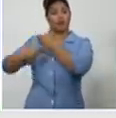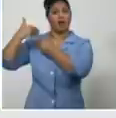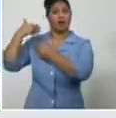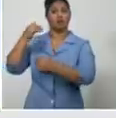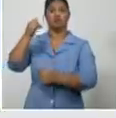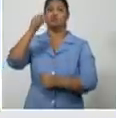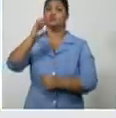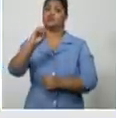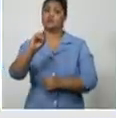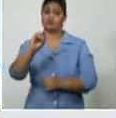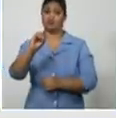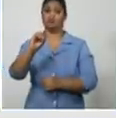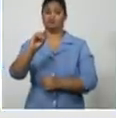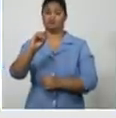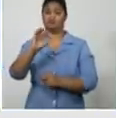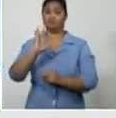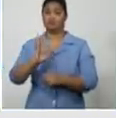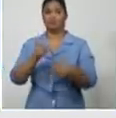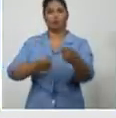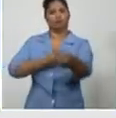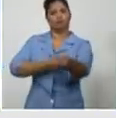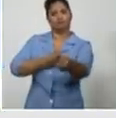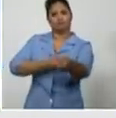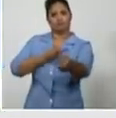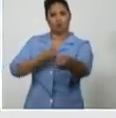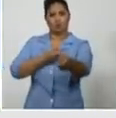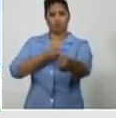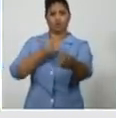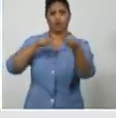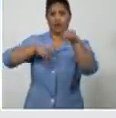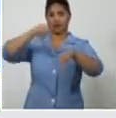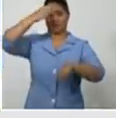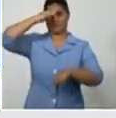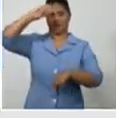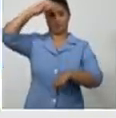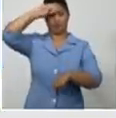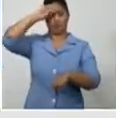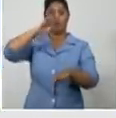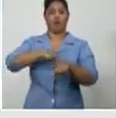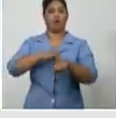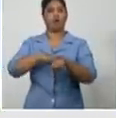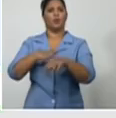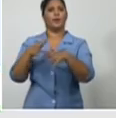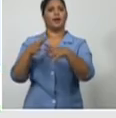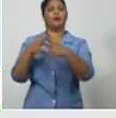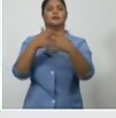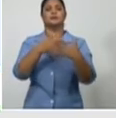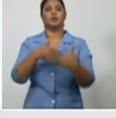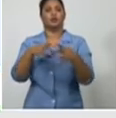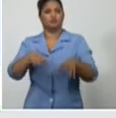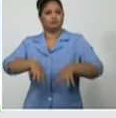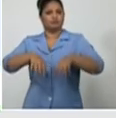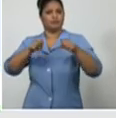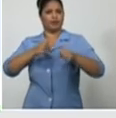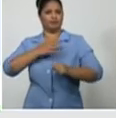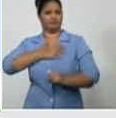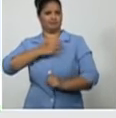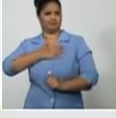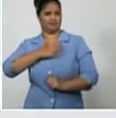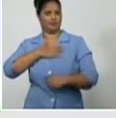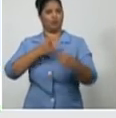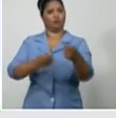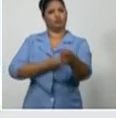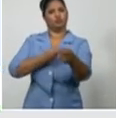Playa Larga nuestros tanquistas y también asestaban un duro golpe al imperialismo yanqui. Por eso hoy también es el Día del Tanquista, así